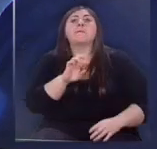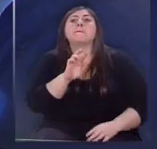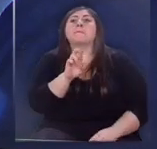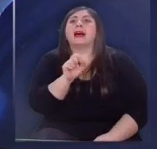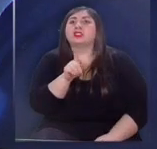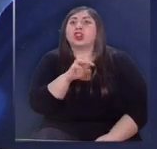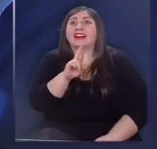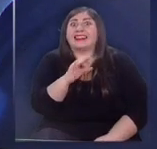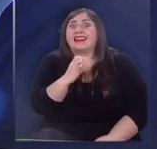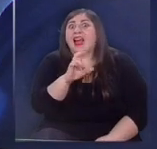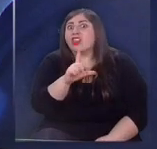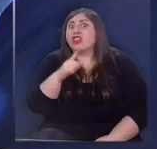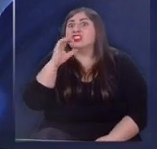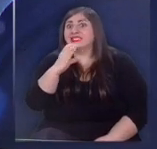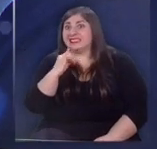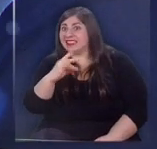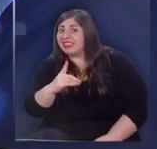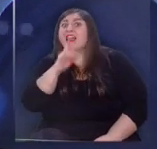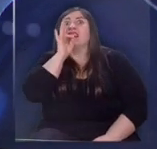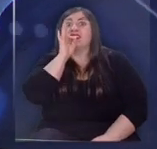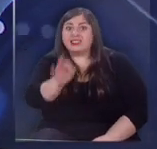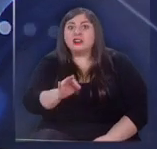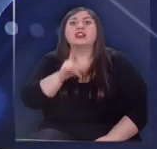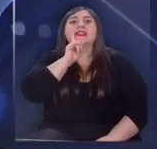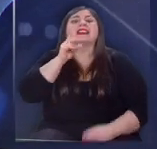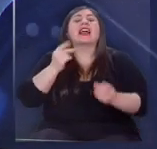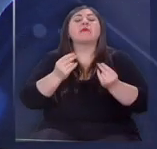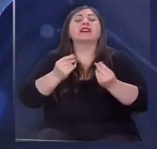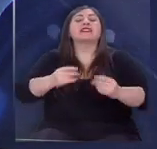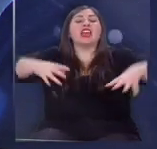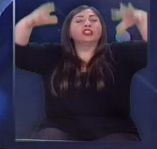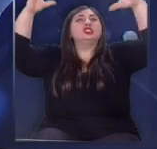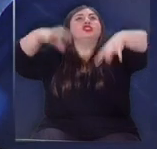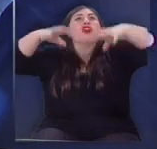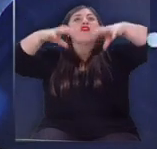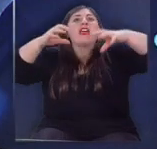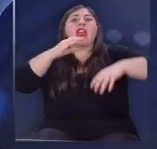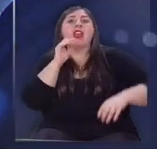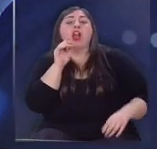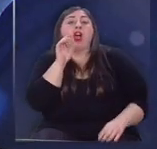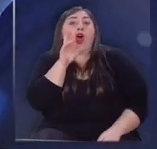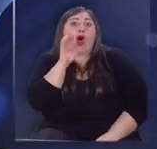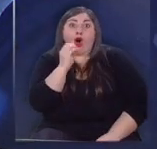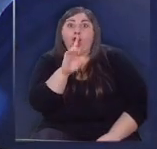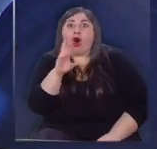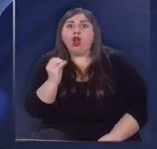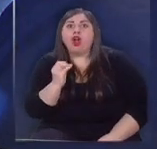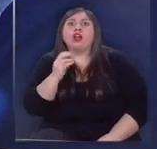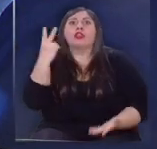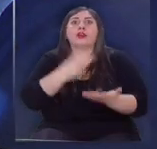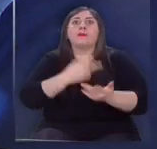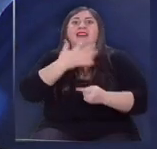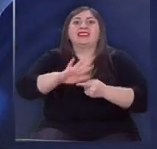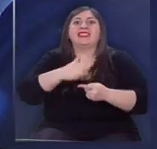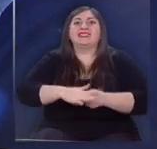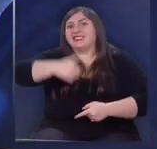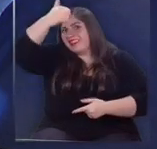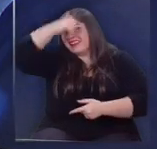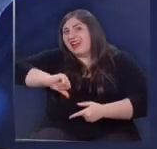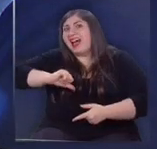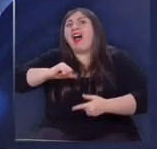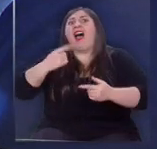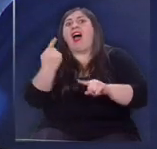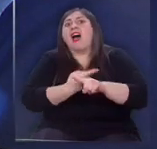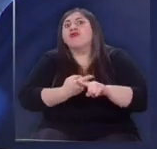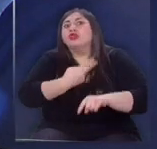el mismo que el año 2007 aseguró que tenía la capacidad de hacer llover oro y que luego, en 2015, recibió una condena por abuso sexual en contra